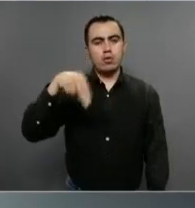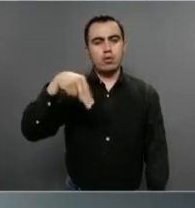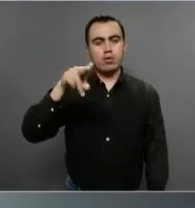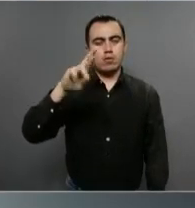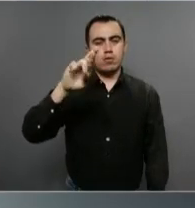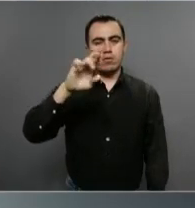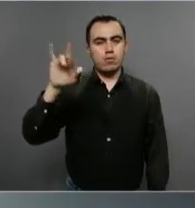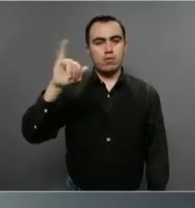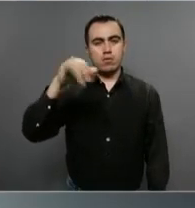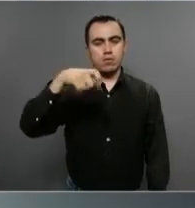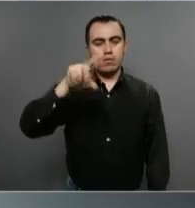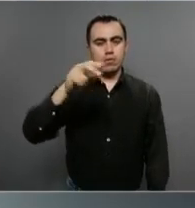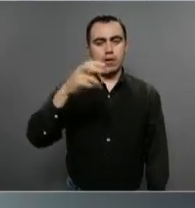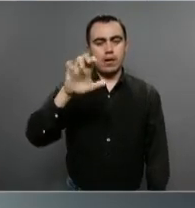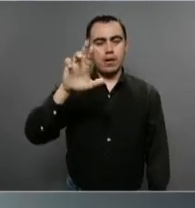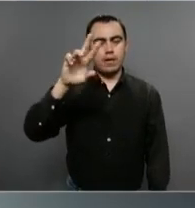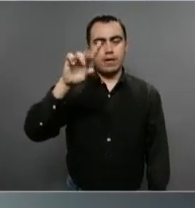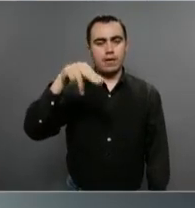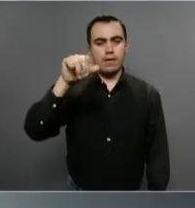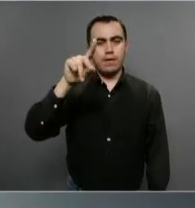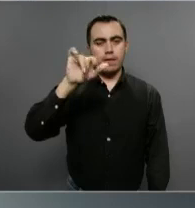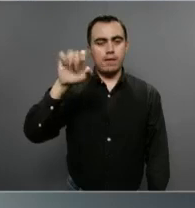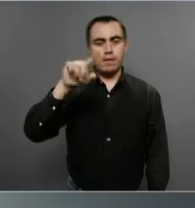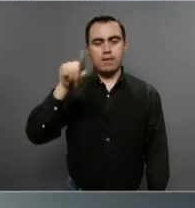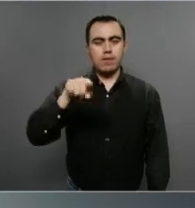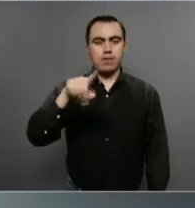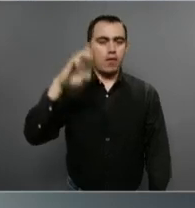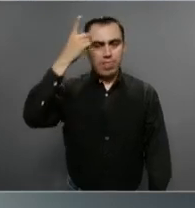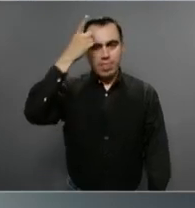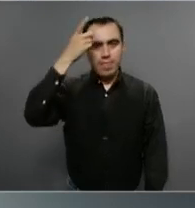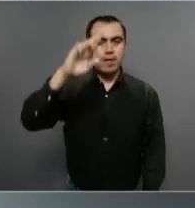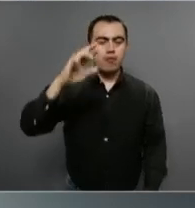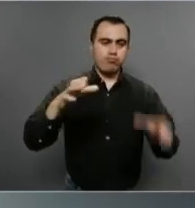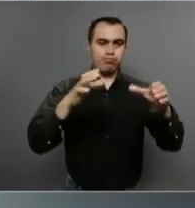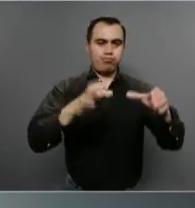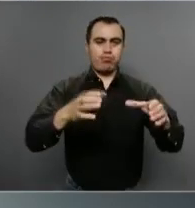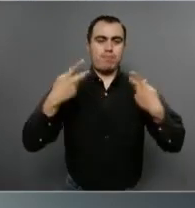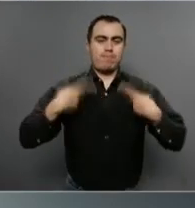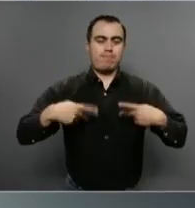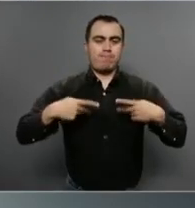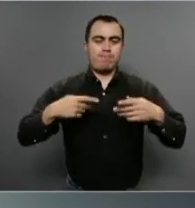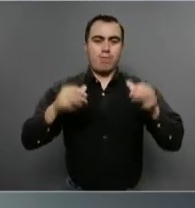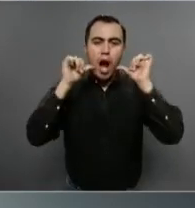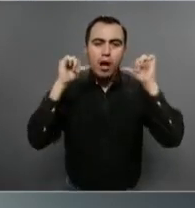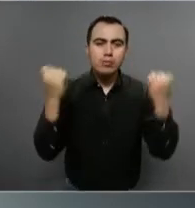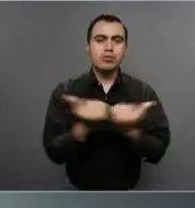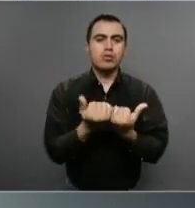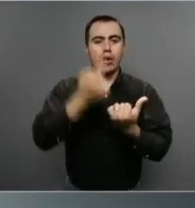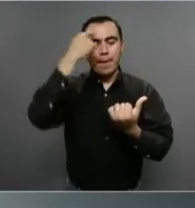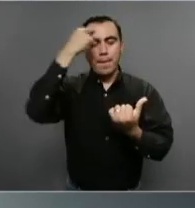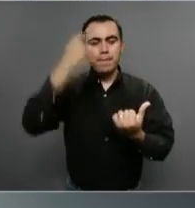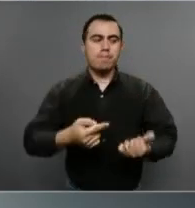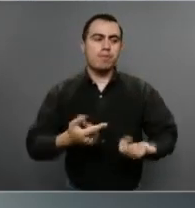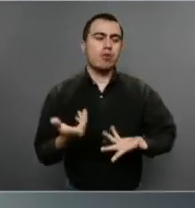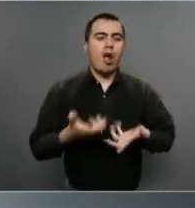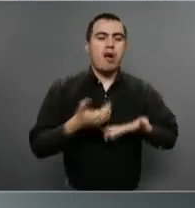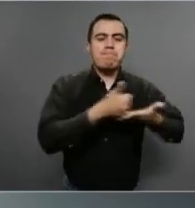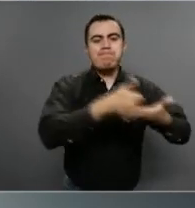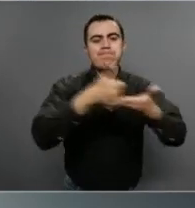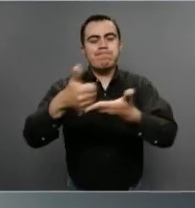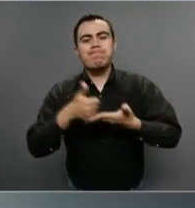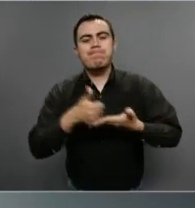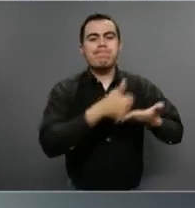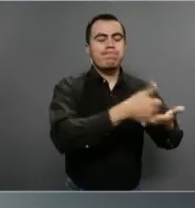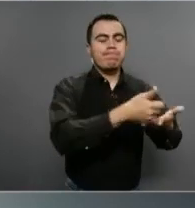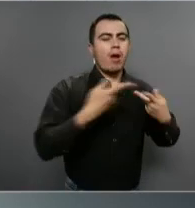una asociación civil, el Caracol AC, que trabaja con población callejera y que además en estos momentos tienen una campaña